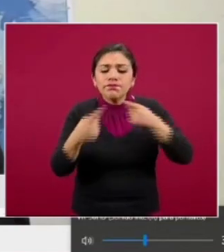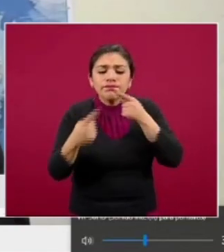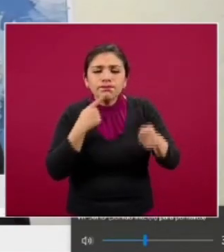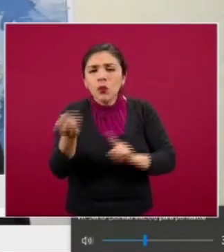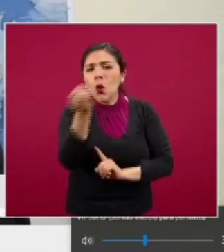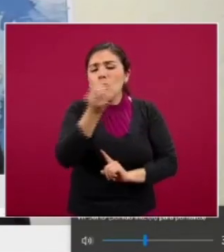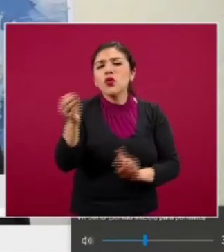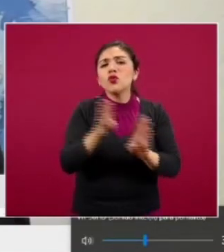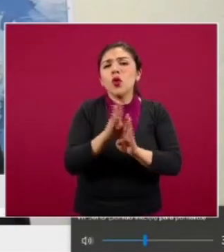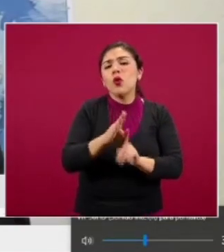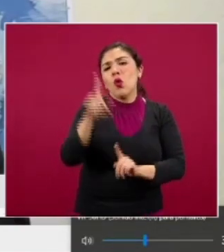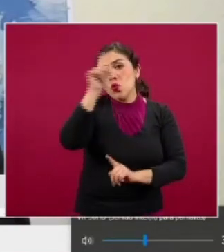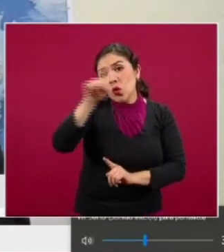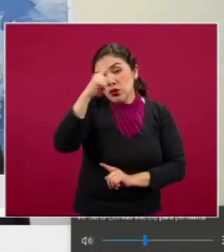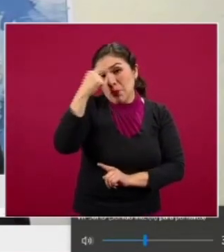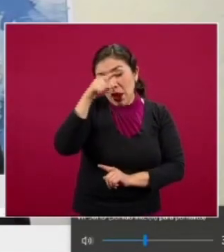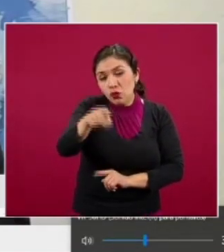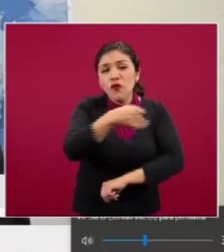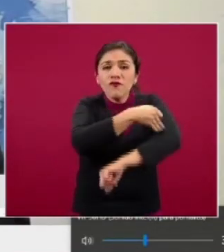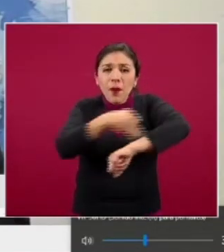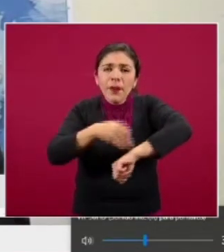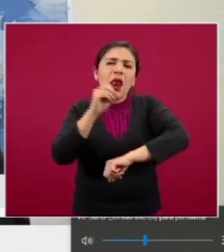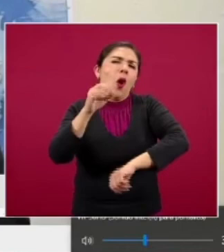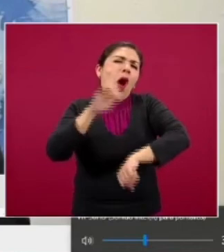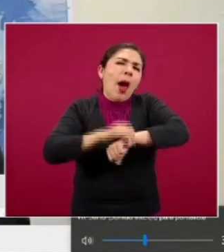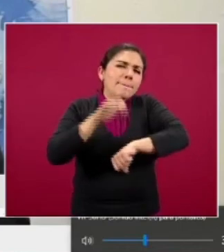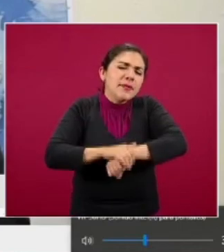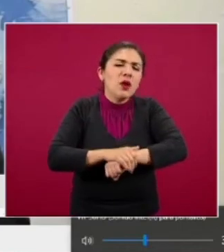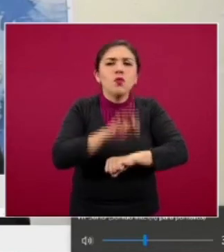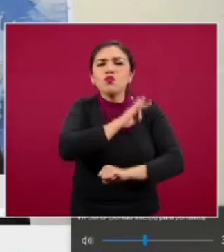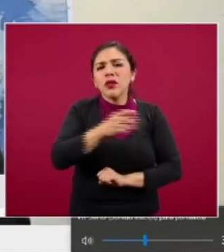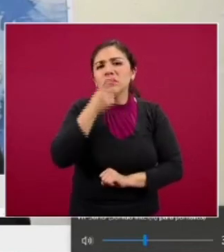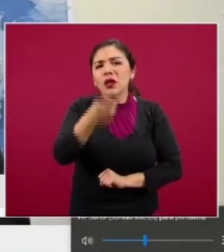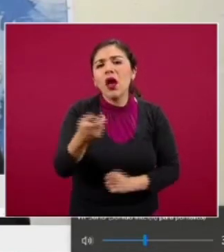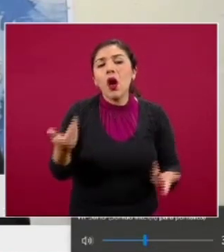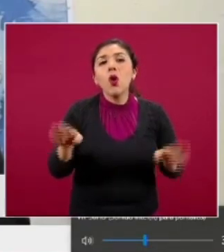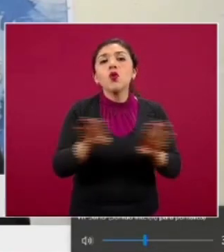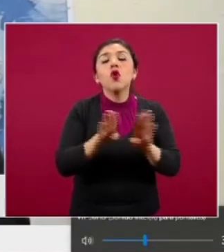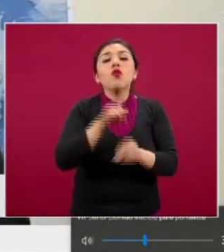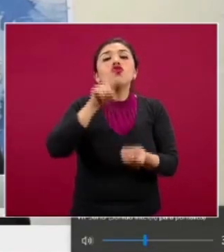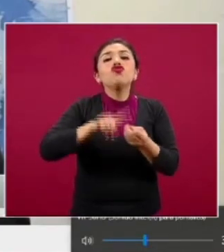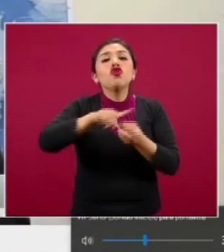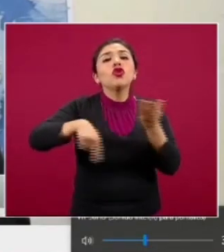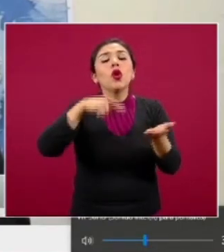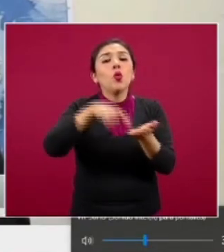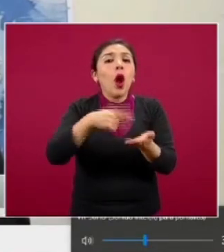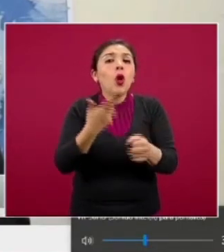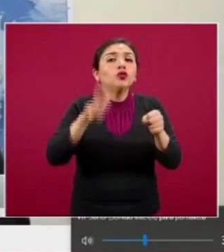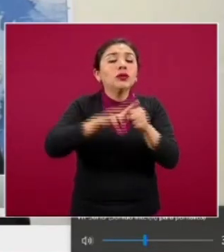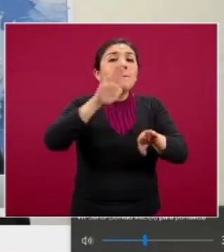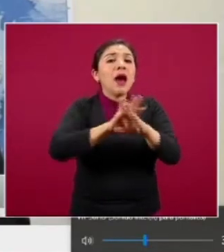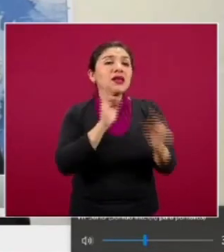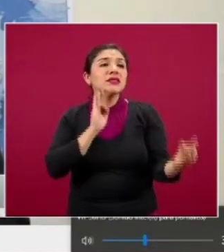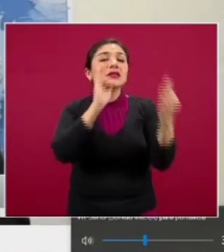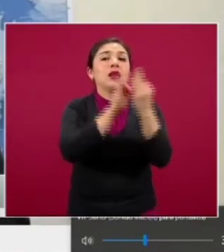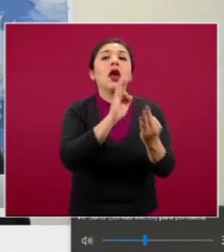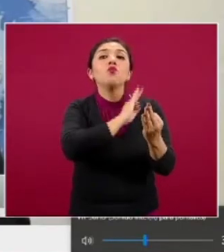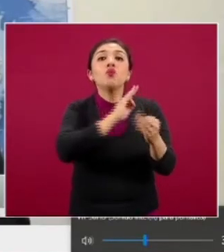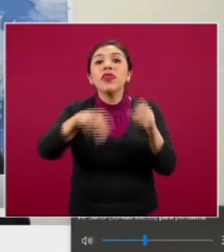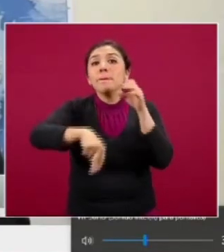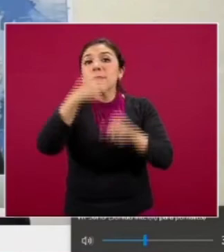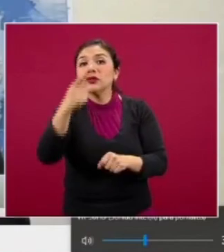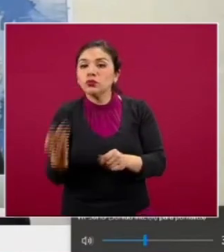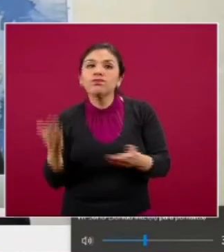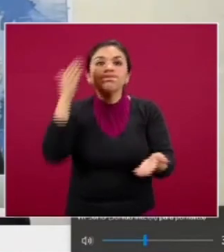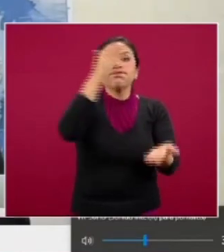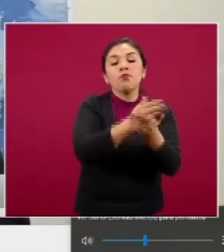orientarle a usted, a su familia, a un amigo, sobre dónde está el hospital más cercano, que puede estar vacío,